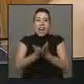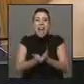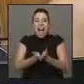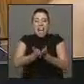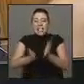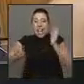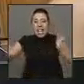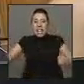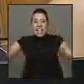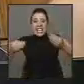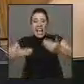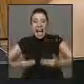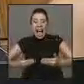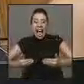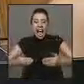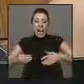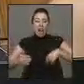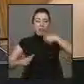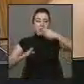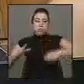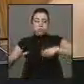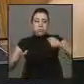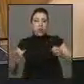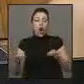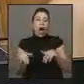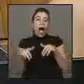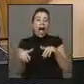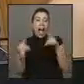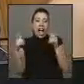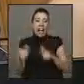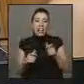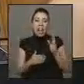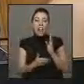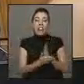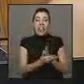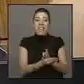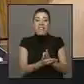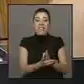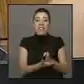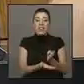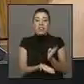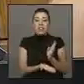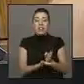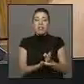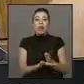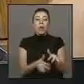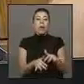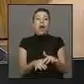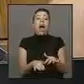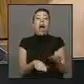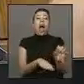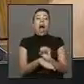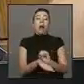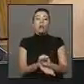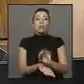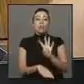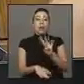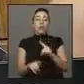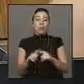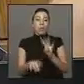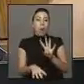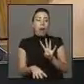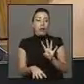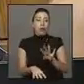cargadas con las cajas de cartón, con abarrotes o los sacos de harina, deben recurrir a vehículos de doble tracción y a